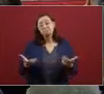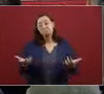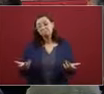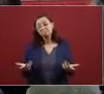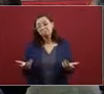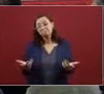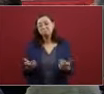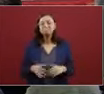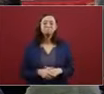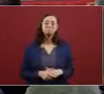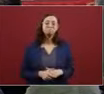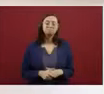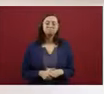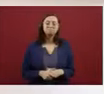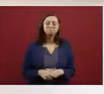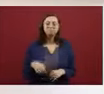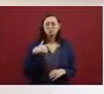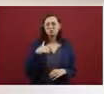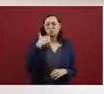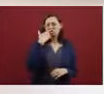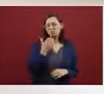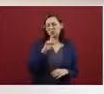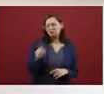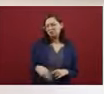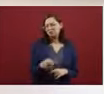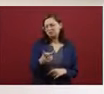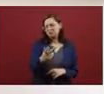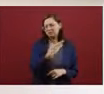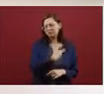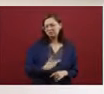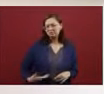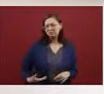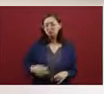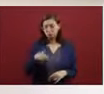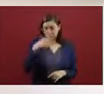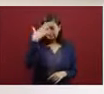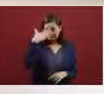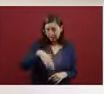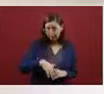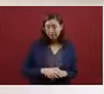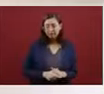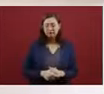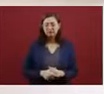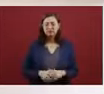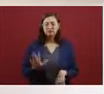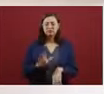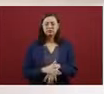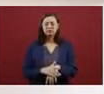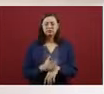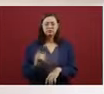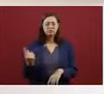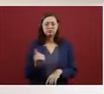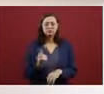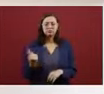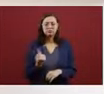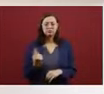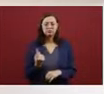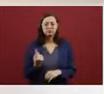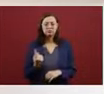yo le quería preguntar, señor presidente, si usted estaba enterado de esto, porque yo